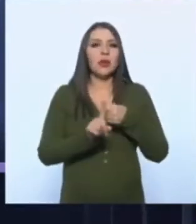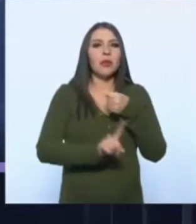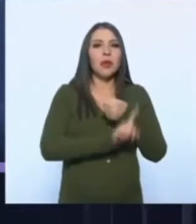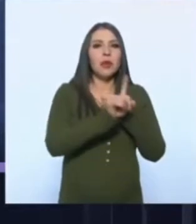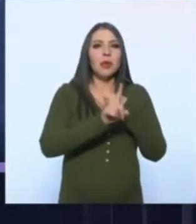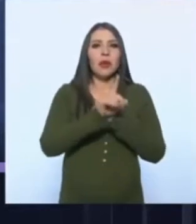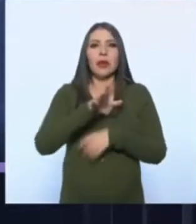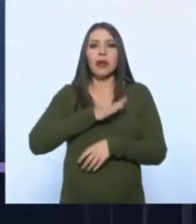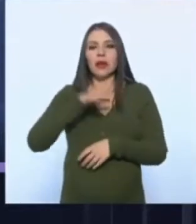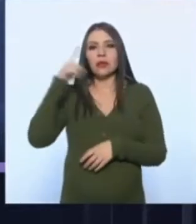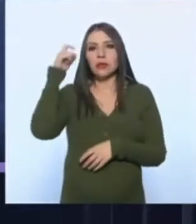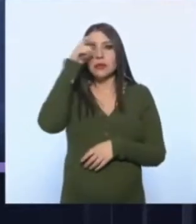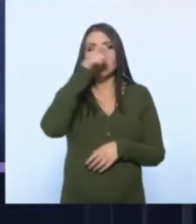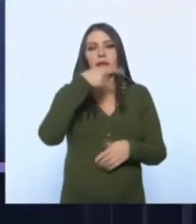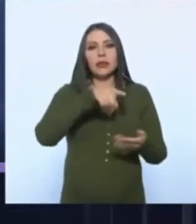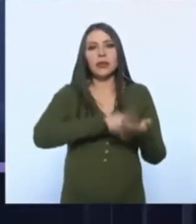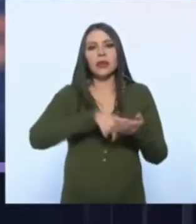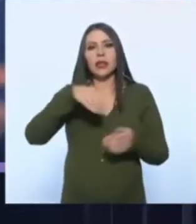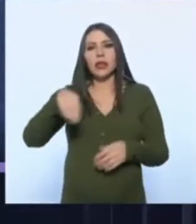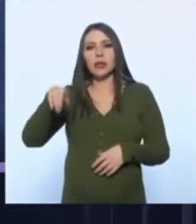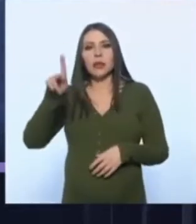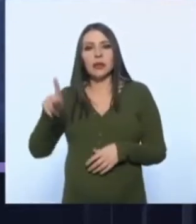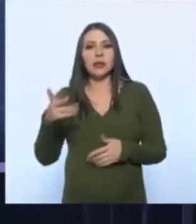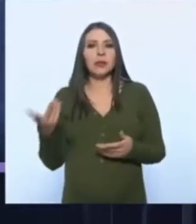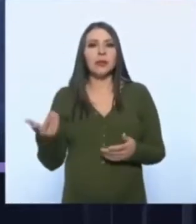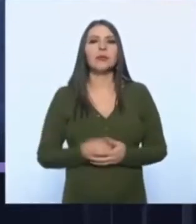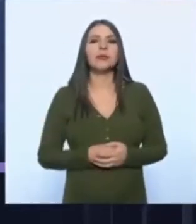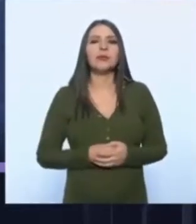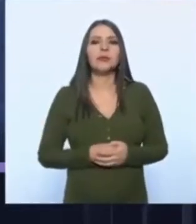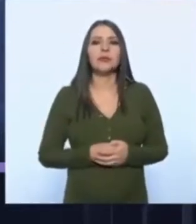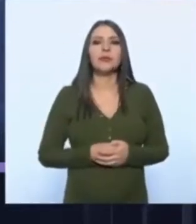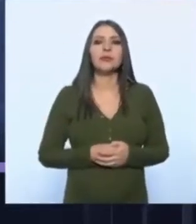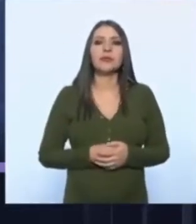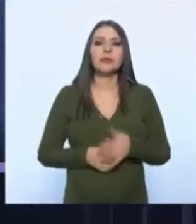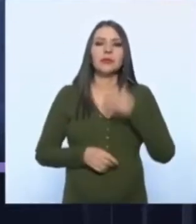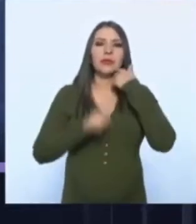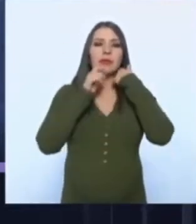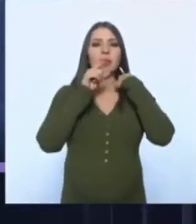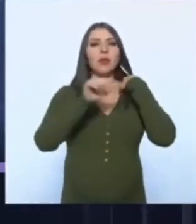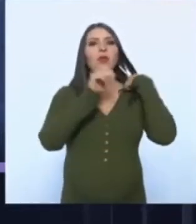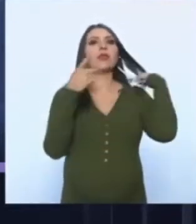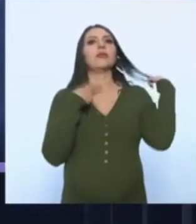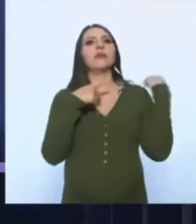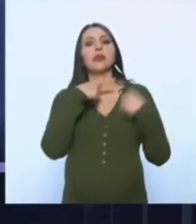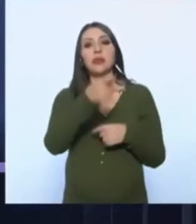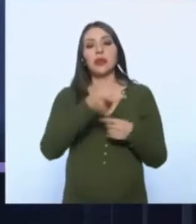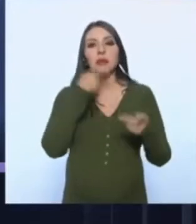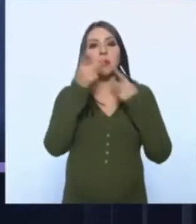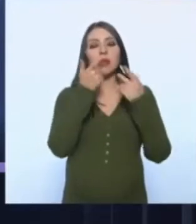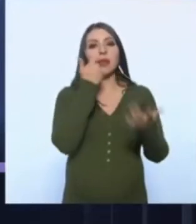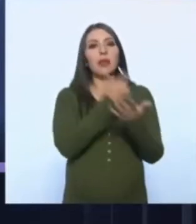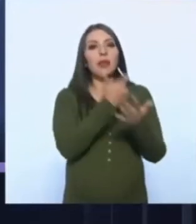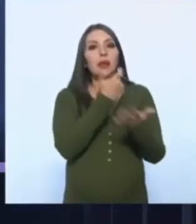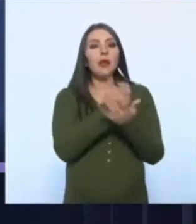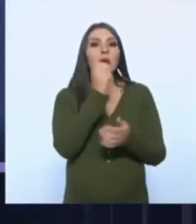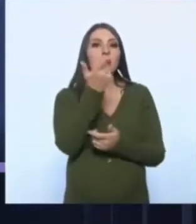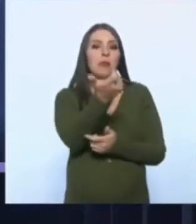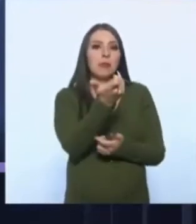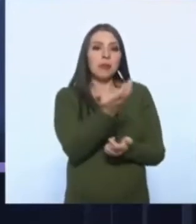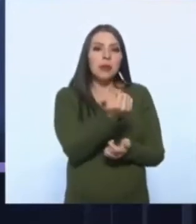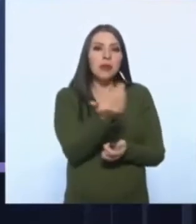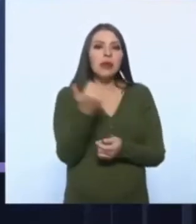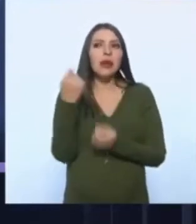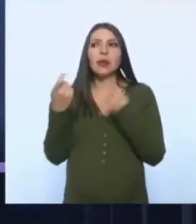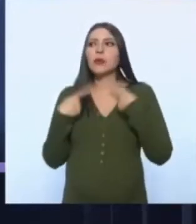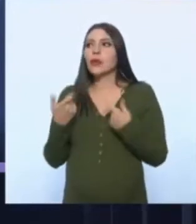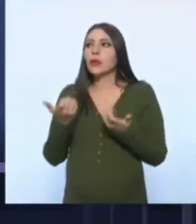ministerios públicos. Inclusive están estos otros que, bueno, sufren amenazas, extorsiones y que también no tienen dinero. Realmente